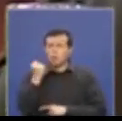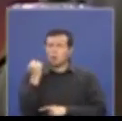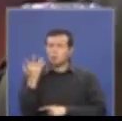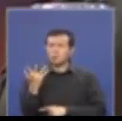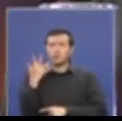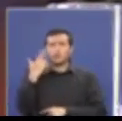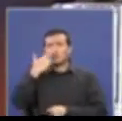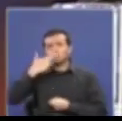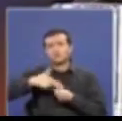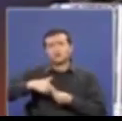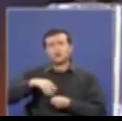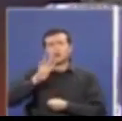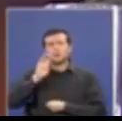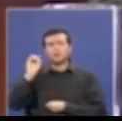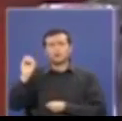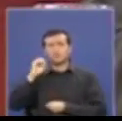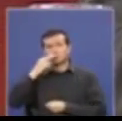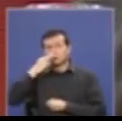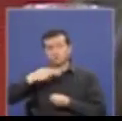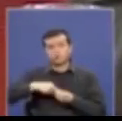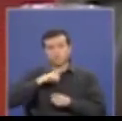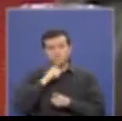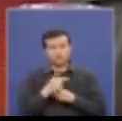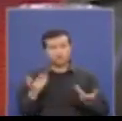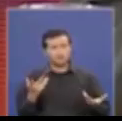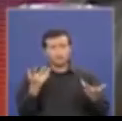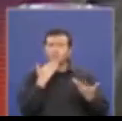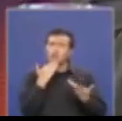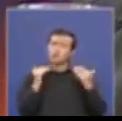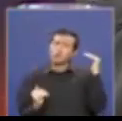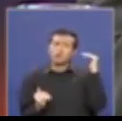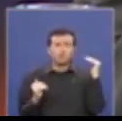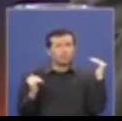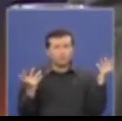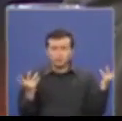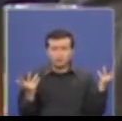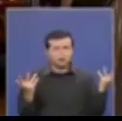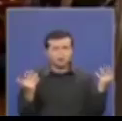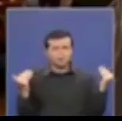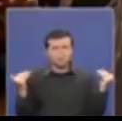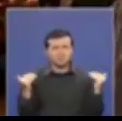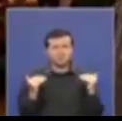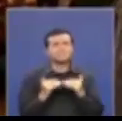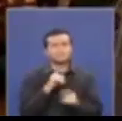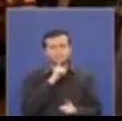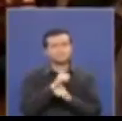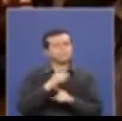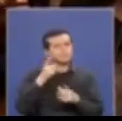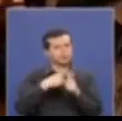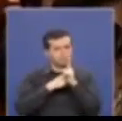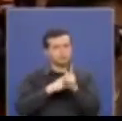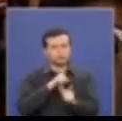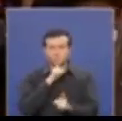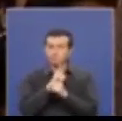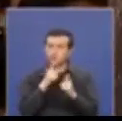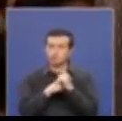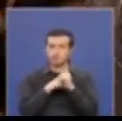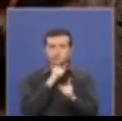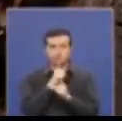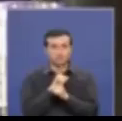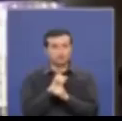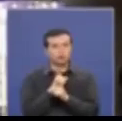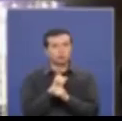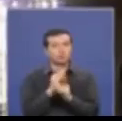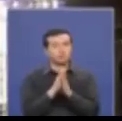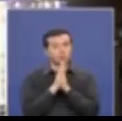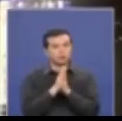lo agarró con 40 galones de contrabando. Así es. ¿De qué dosimetría me hablan? Vamos ¿qué a pedir? ¿Es esto? Así es, presidente. Bueno, lo vamos a solicitar. Querida Yisa,